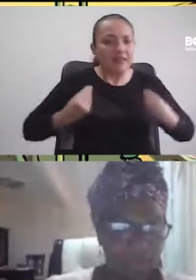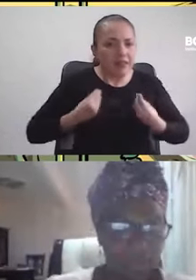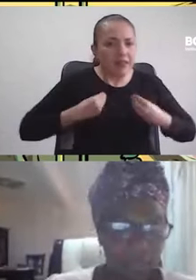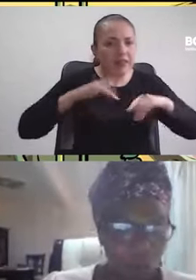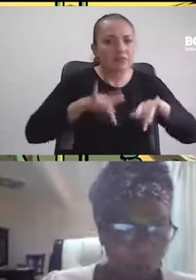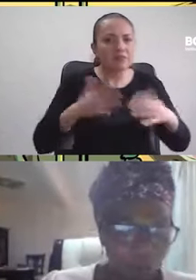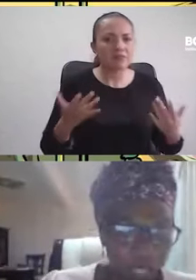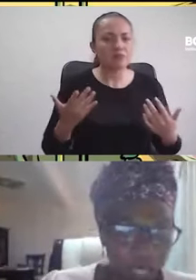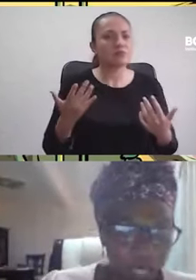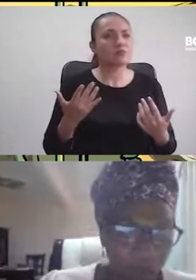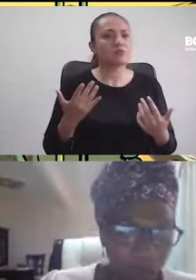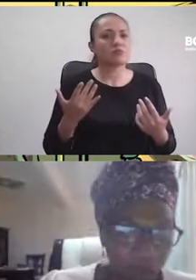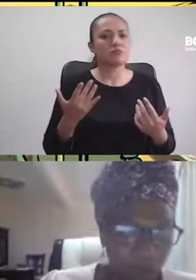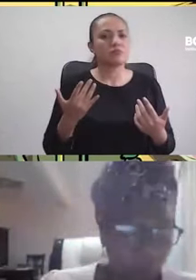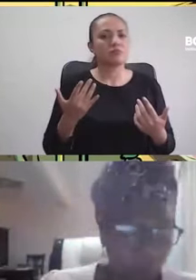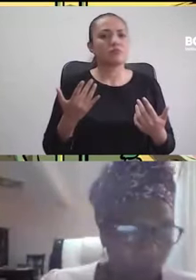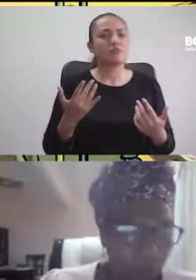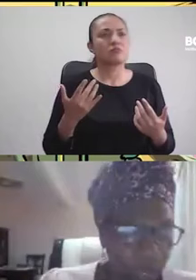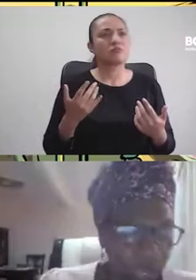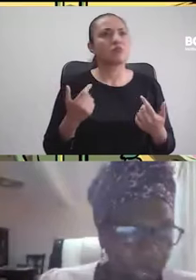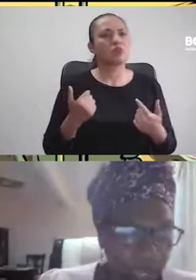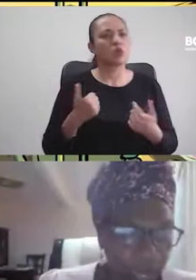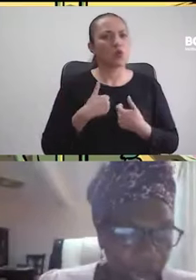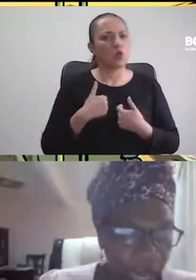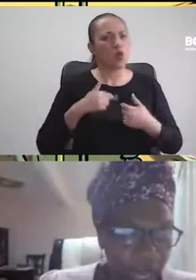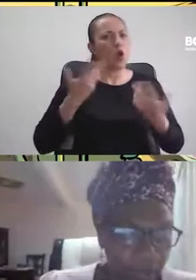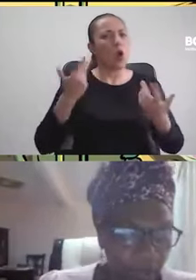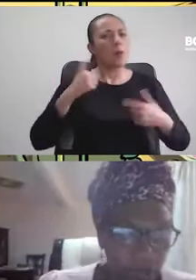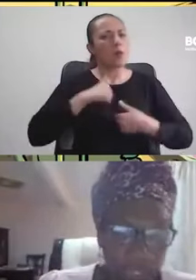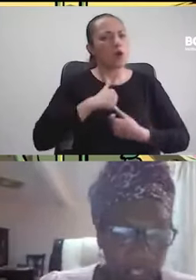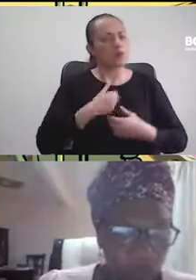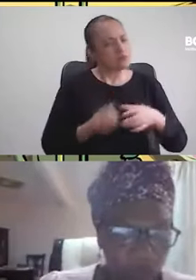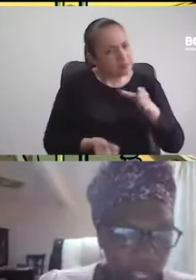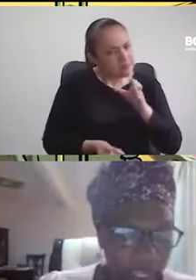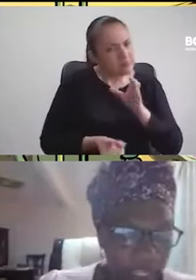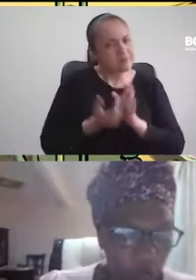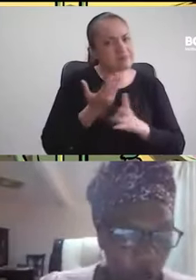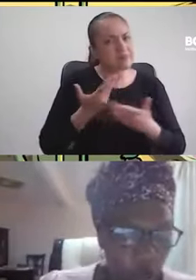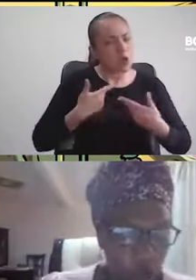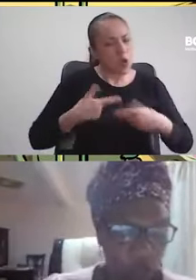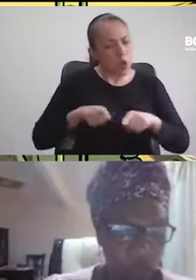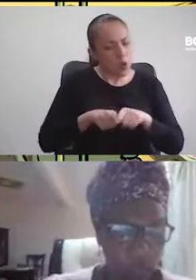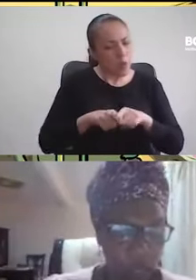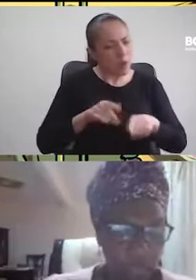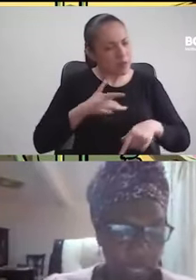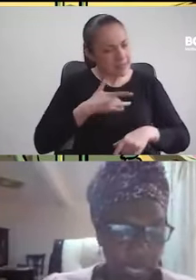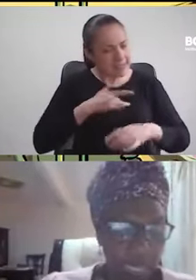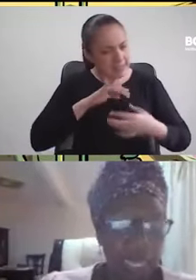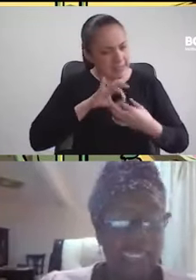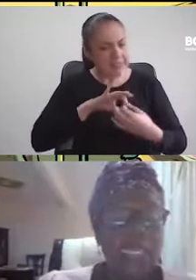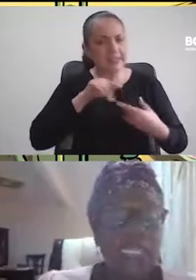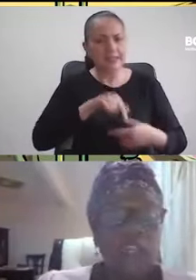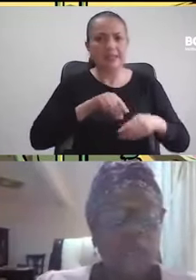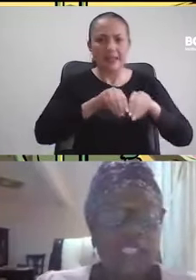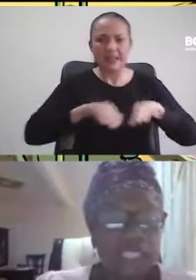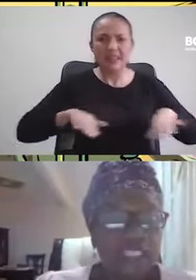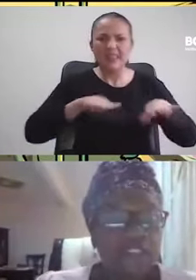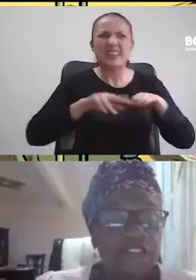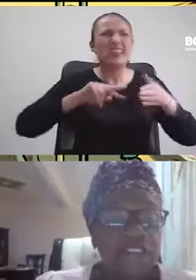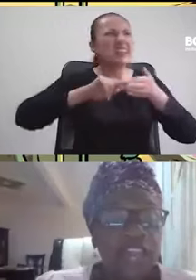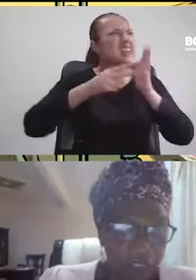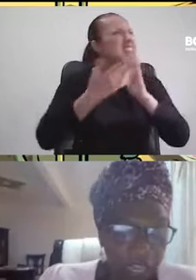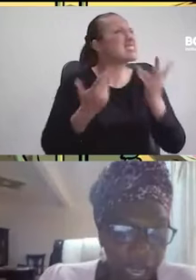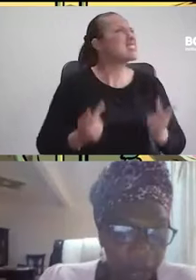uno en general nuestro territorio y lo que significa la vida, lo